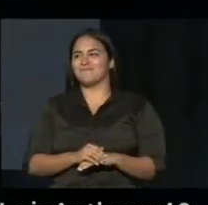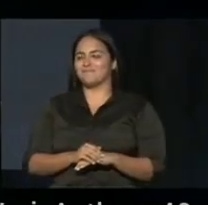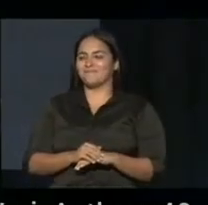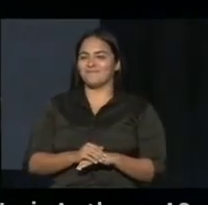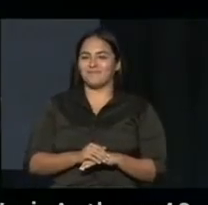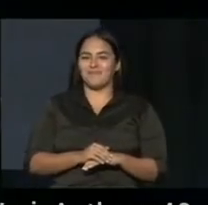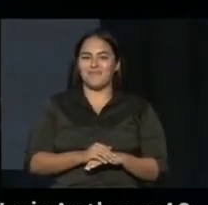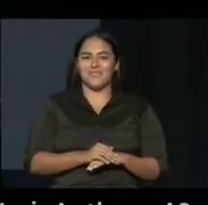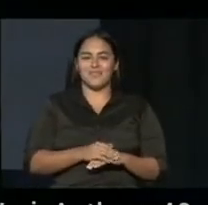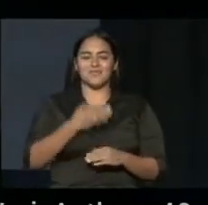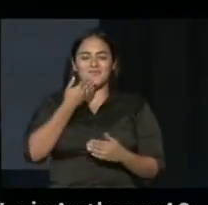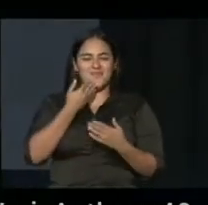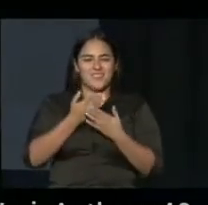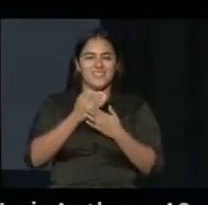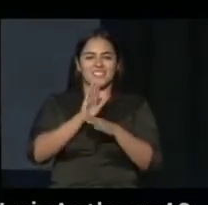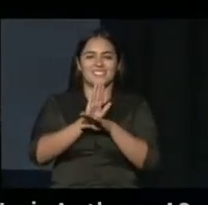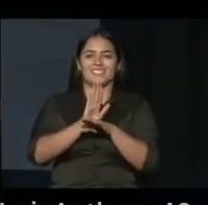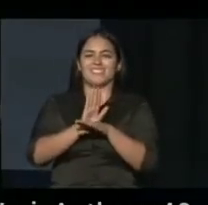Buenas tardes.